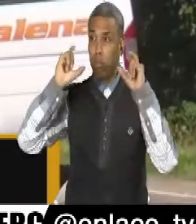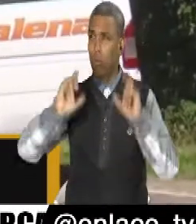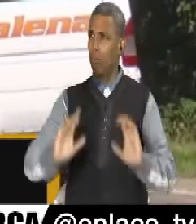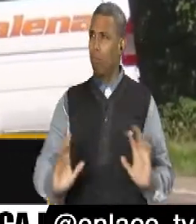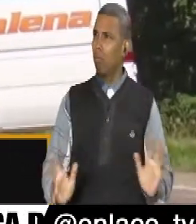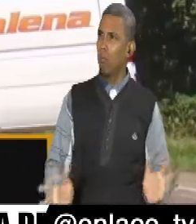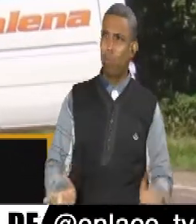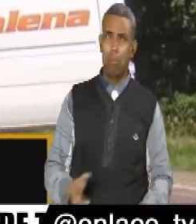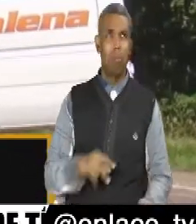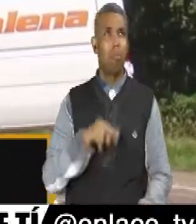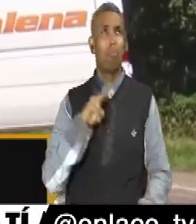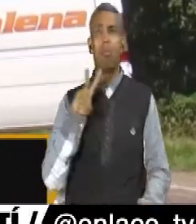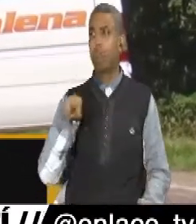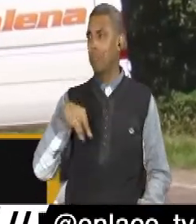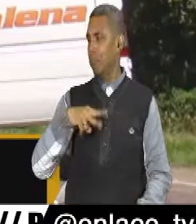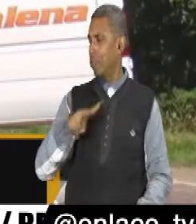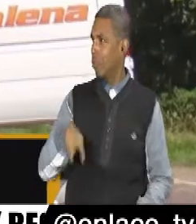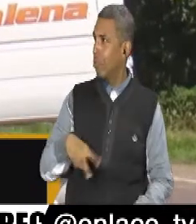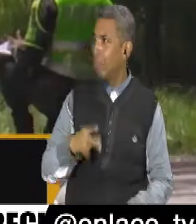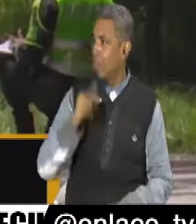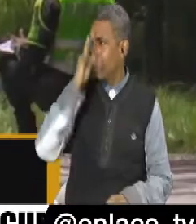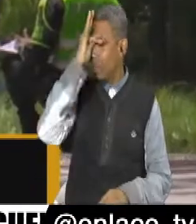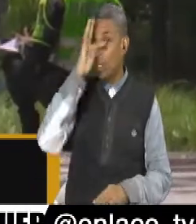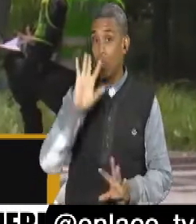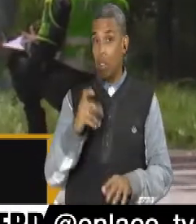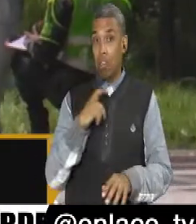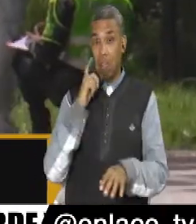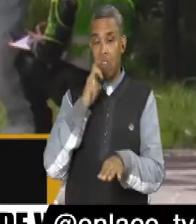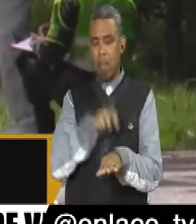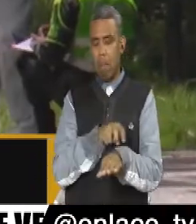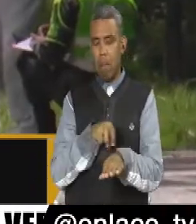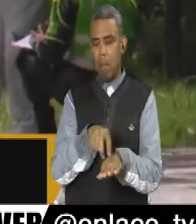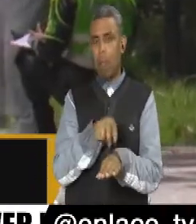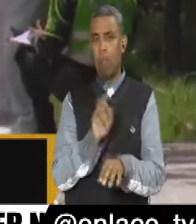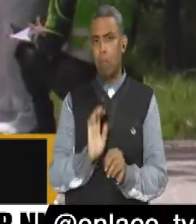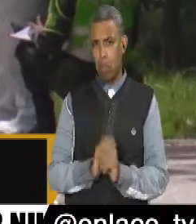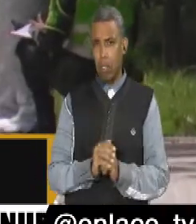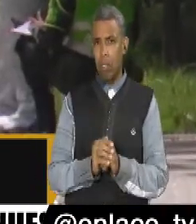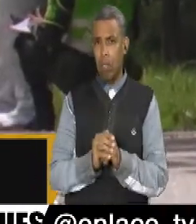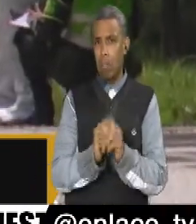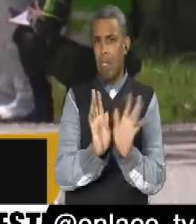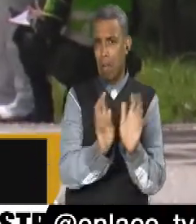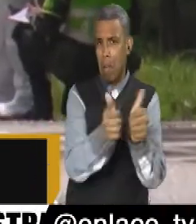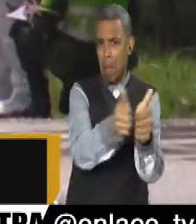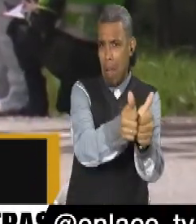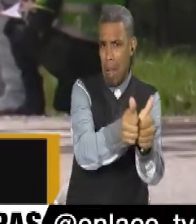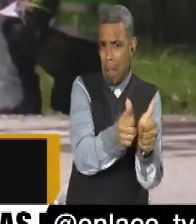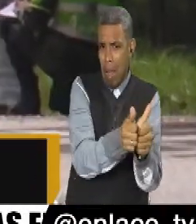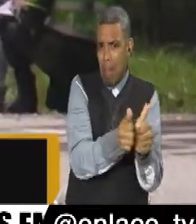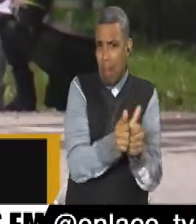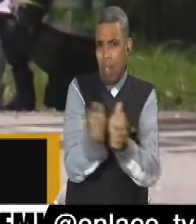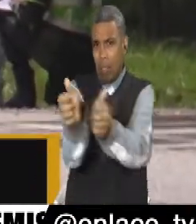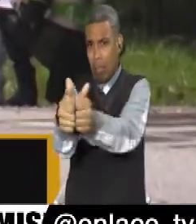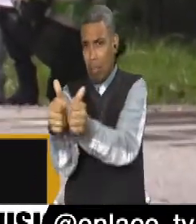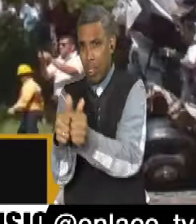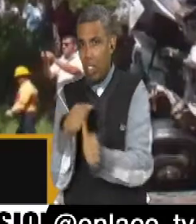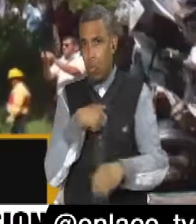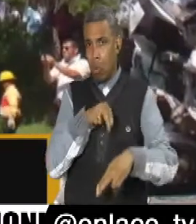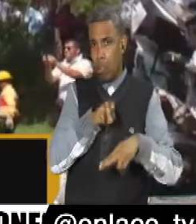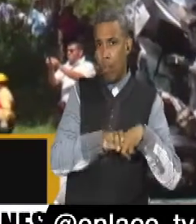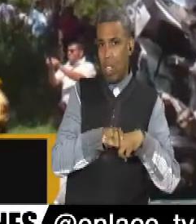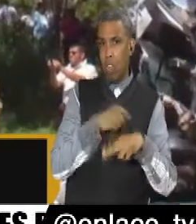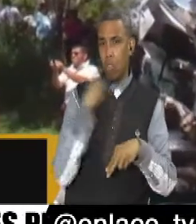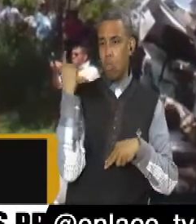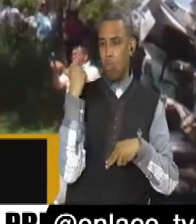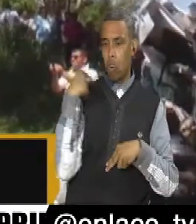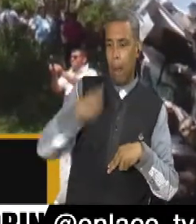puestico, y los otros así venían así, si en el puesto 10 venía un solo puesto solo, ¿sí me entiende?